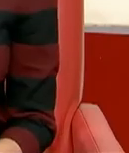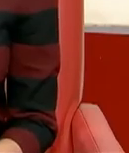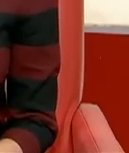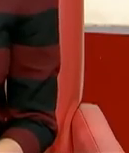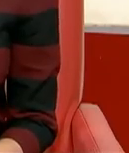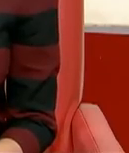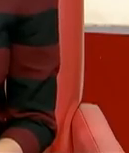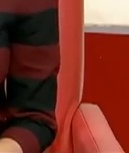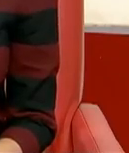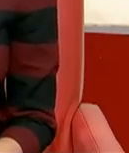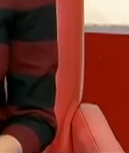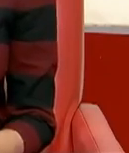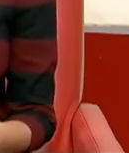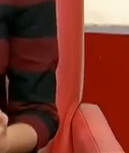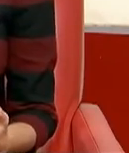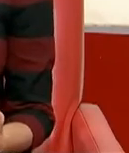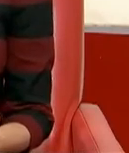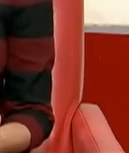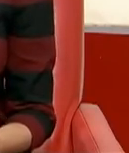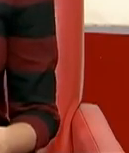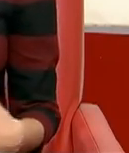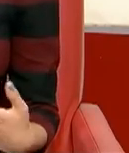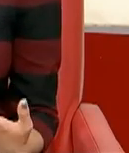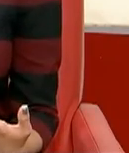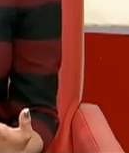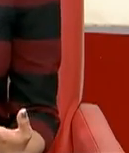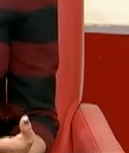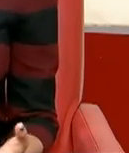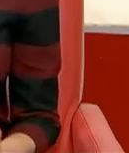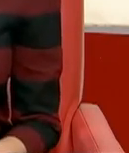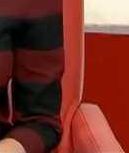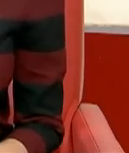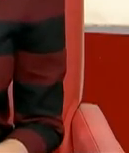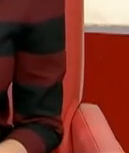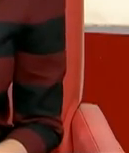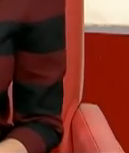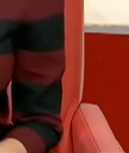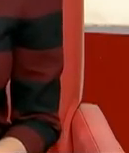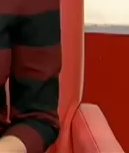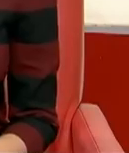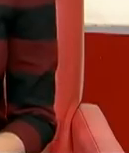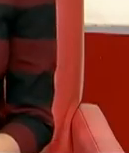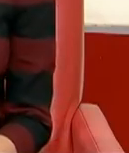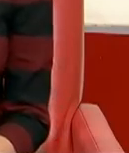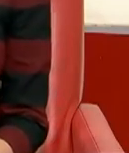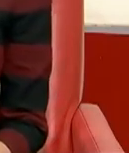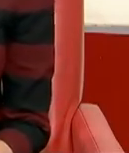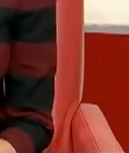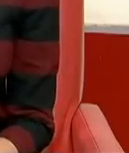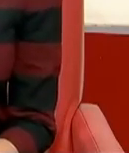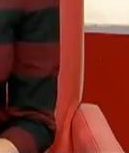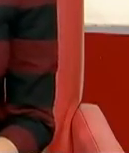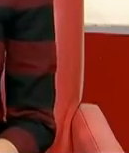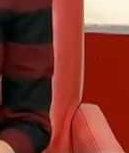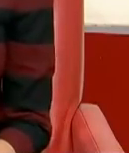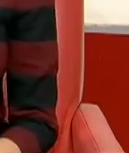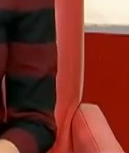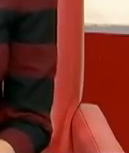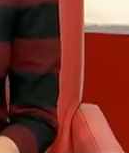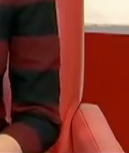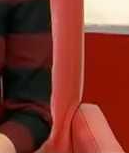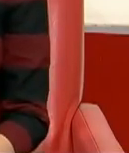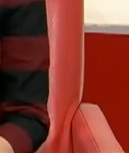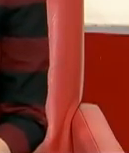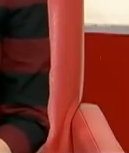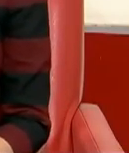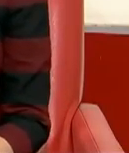como lo es la neutralidad de la red, ¿esto qué significa? Pues que los prestadores de servicios pueden alentar ciertas páginas